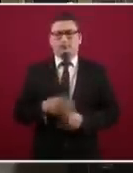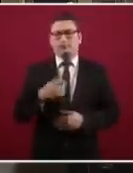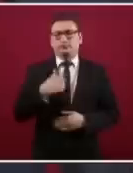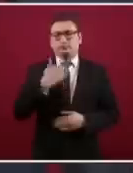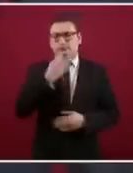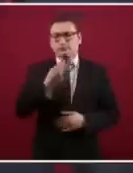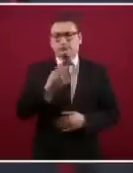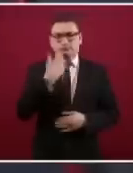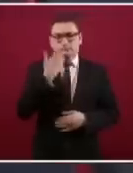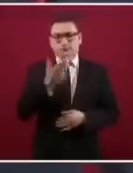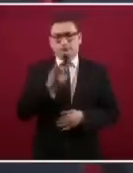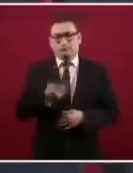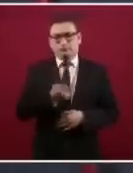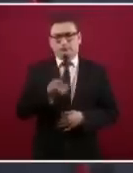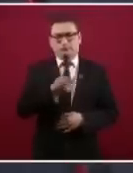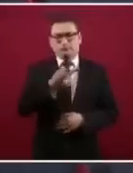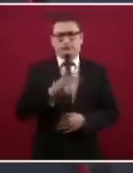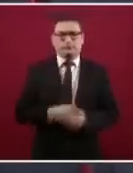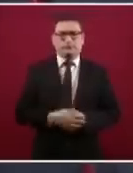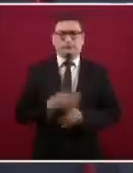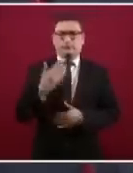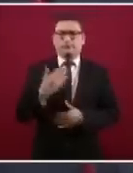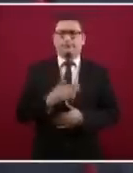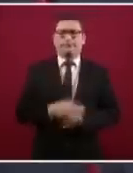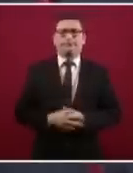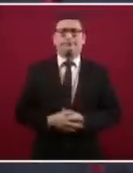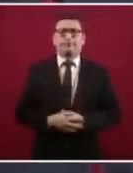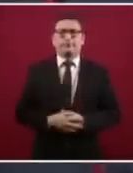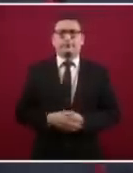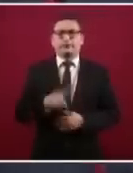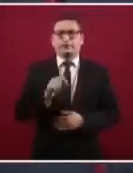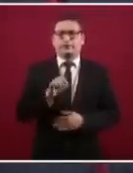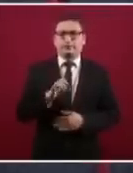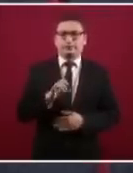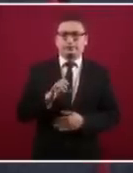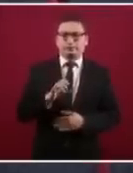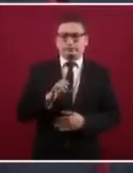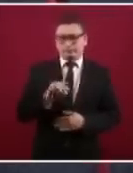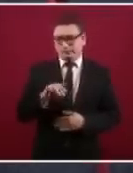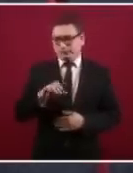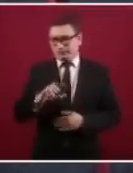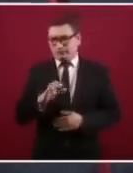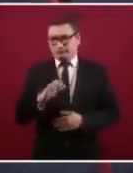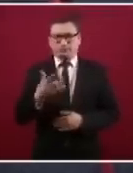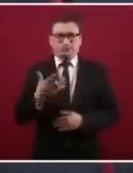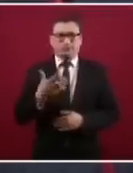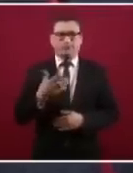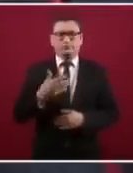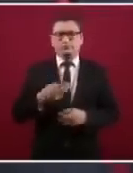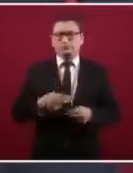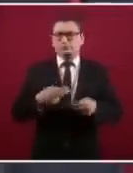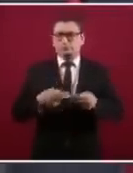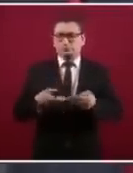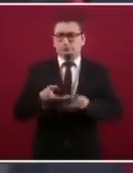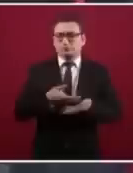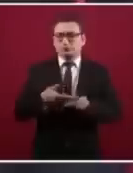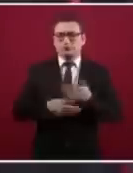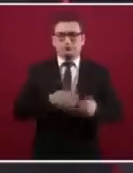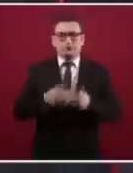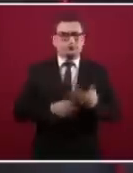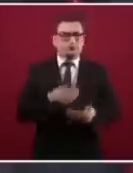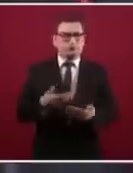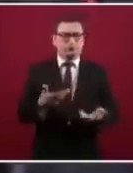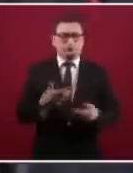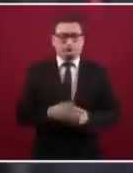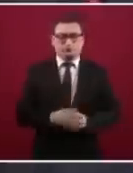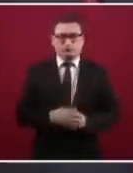Quisiera preguntarle, señor presidente, ¿qué avances tiene el TECMEC en las negociaciones y en qué consiste